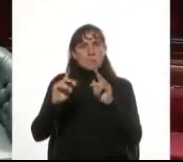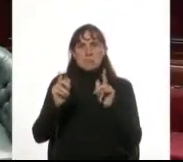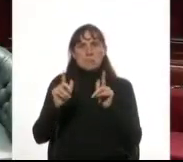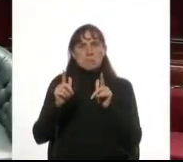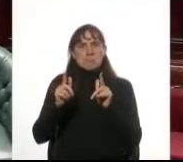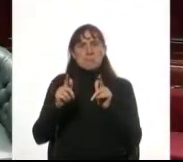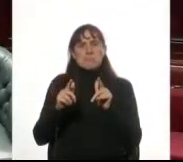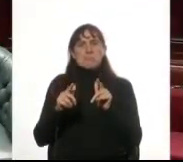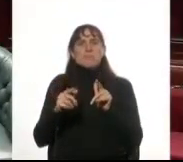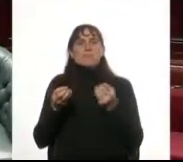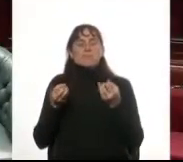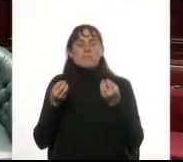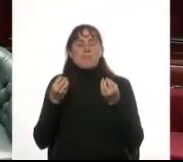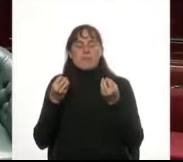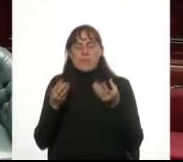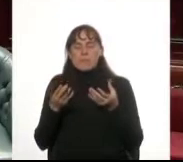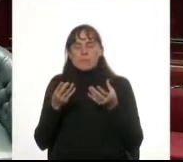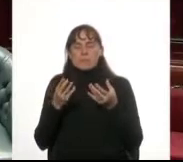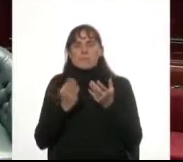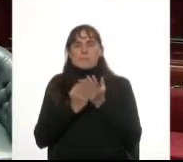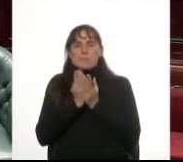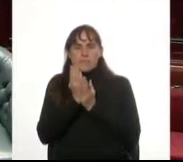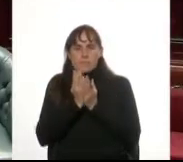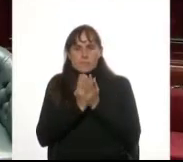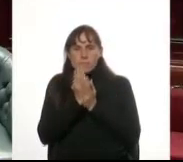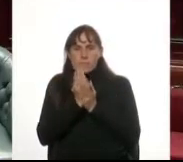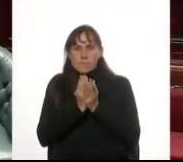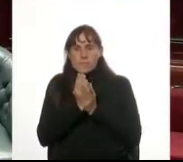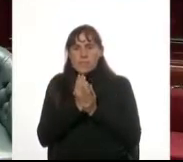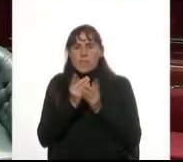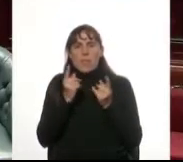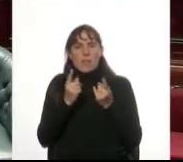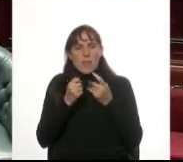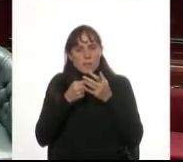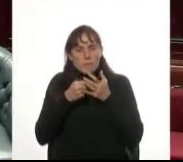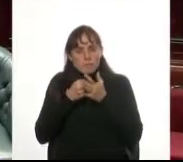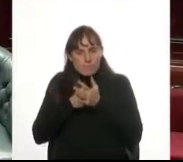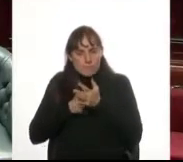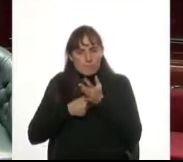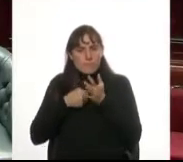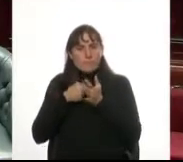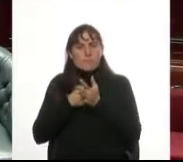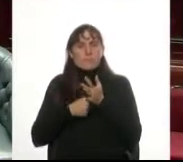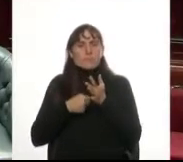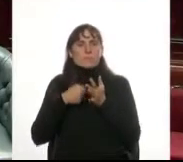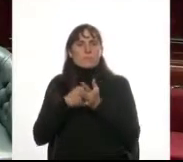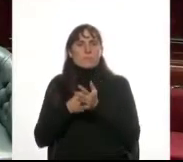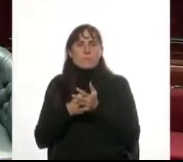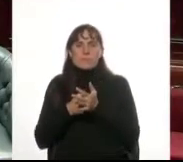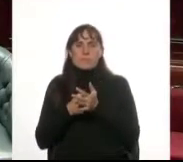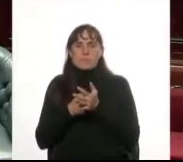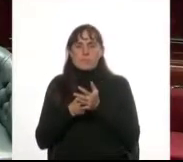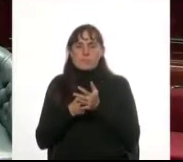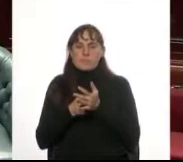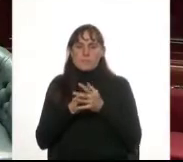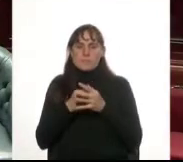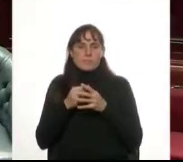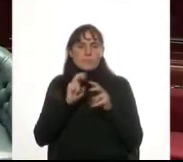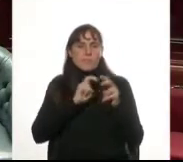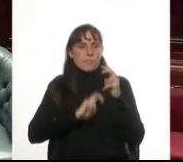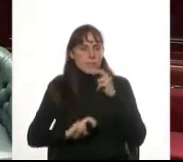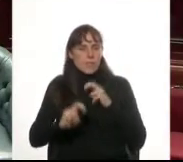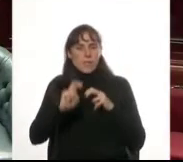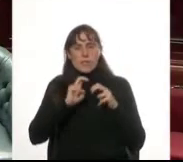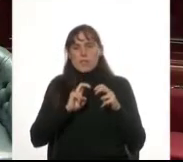lado nos resulta irrenunciable luchar a favor de la igualdad dentro